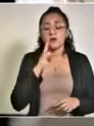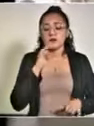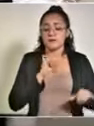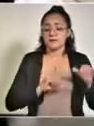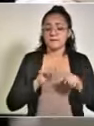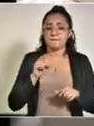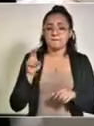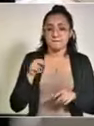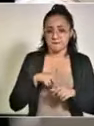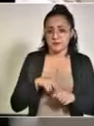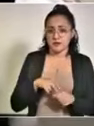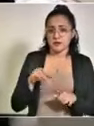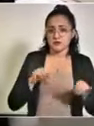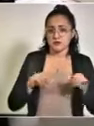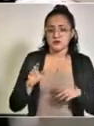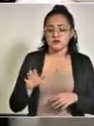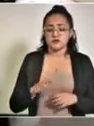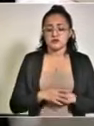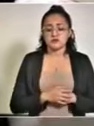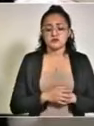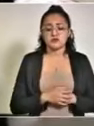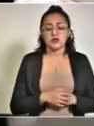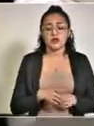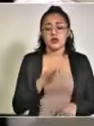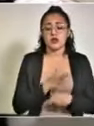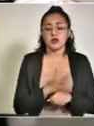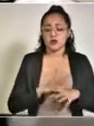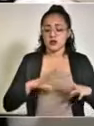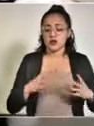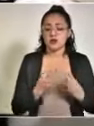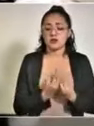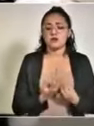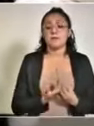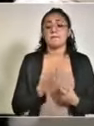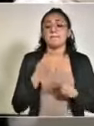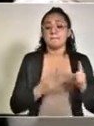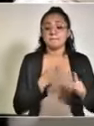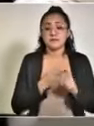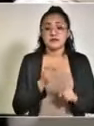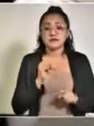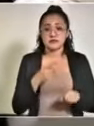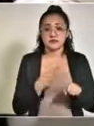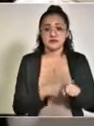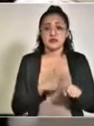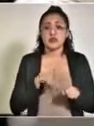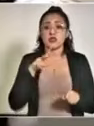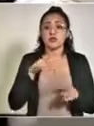procesadas, dentro de las cuales tenemos un acumulado de casos positivos de